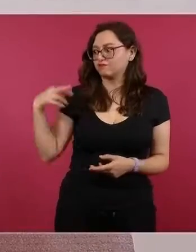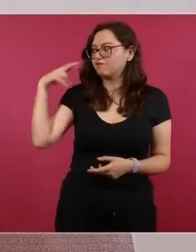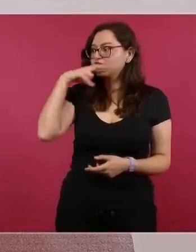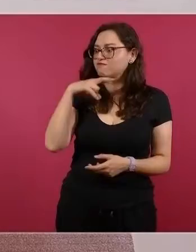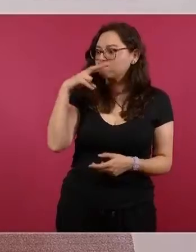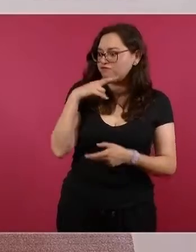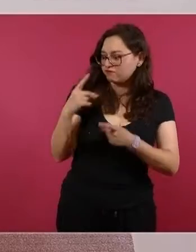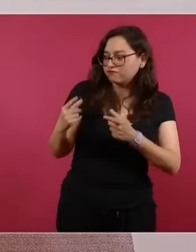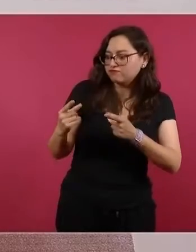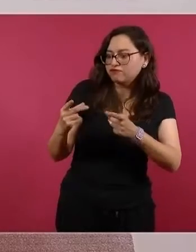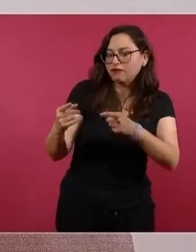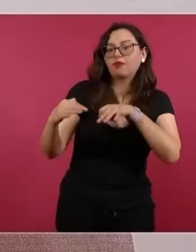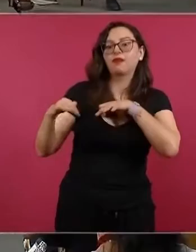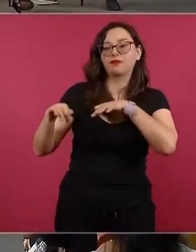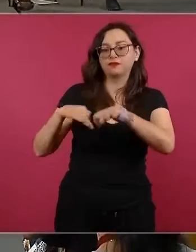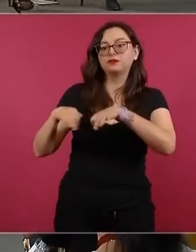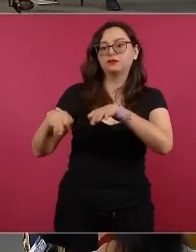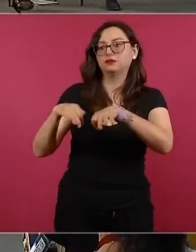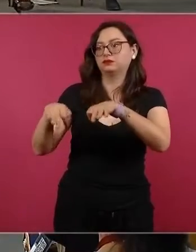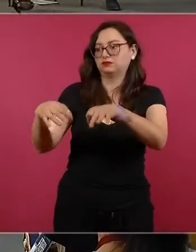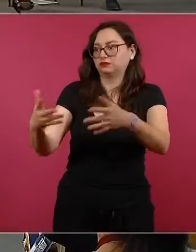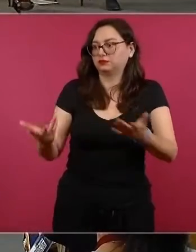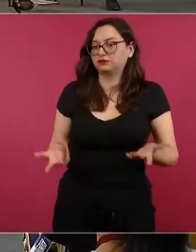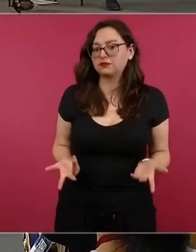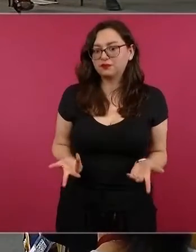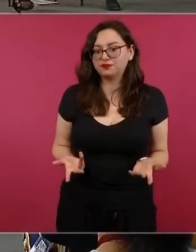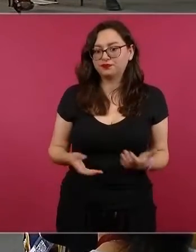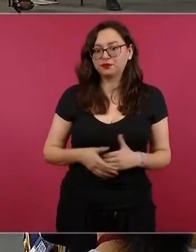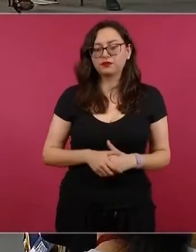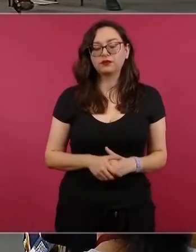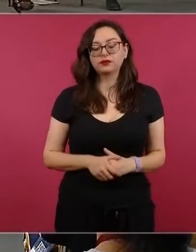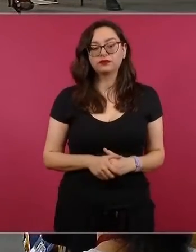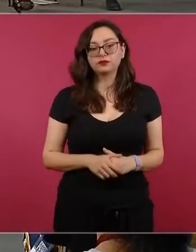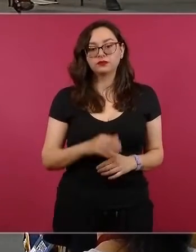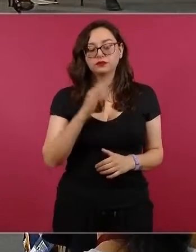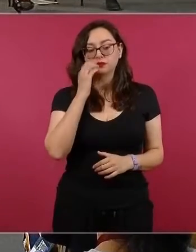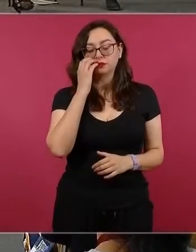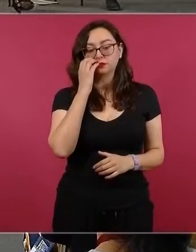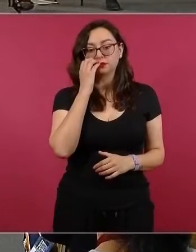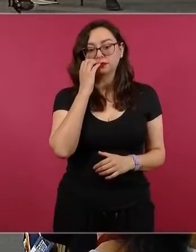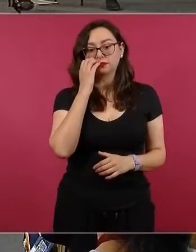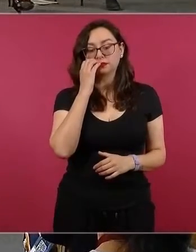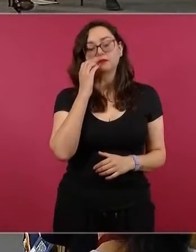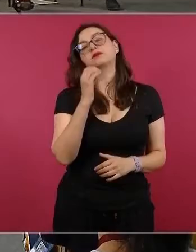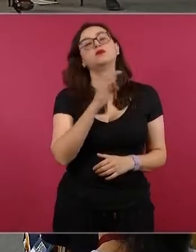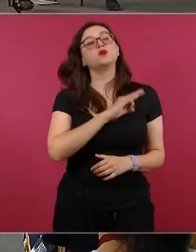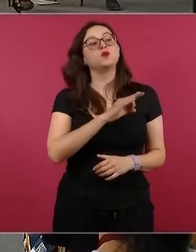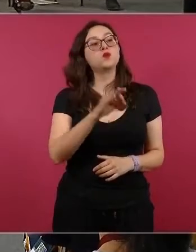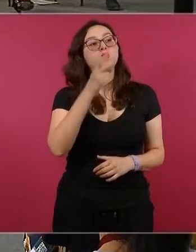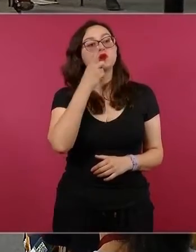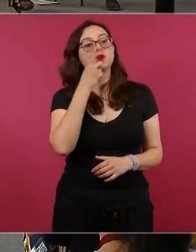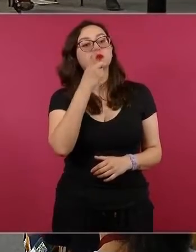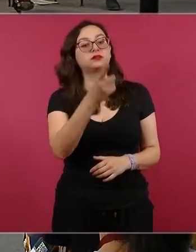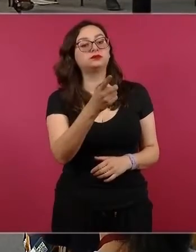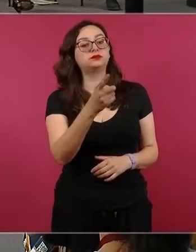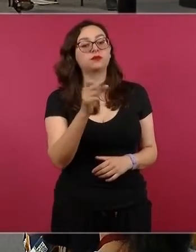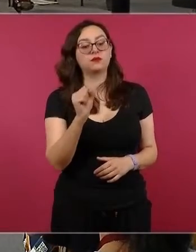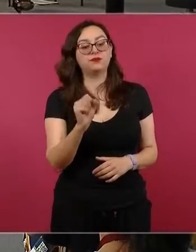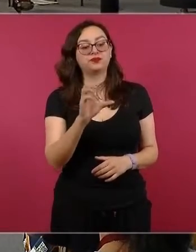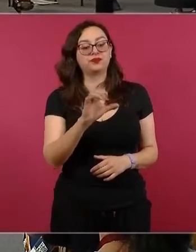sí ya hoy tarda bastante. ¿Se puede decir que la Suprema Corte ha abierto la puerta